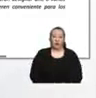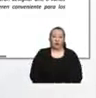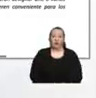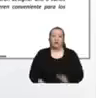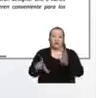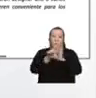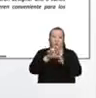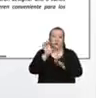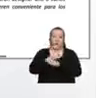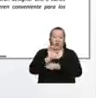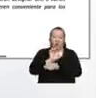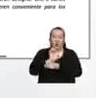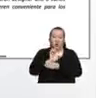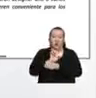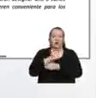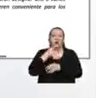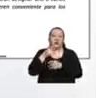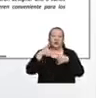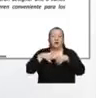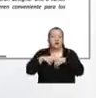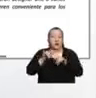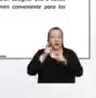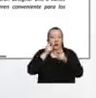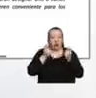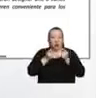ósea siguió con el control